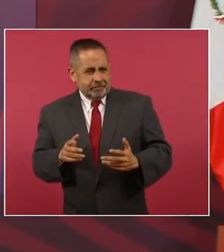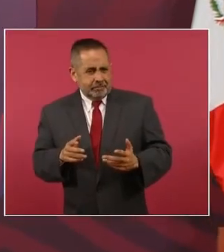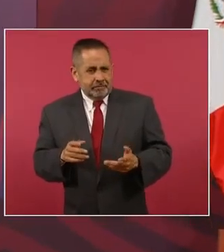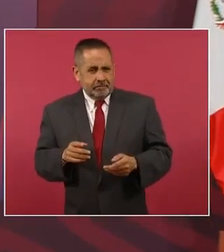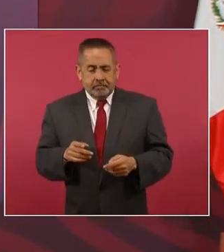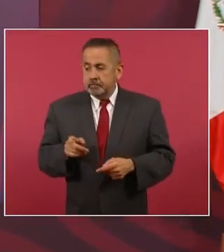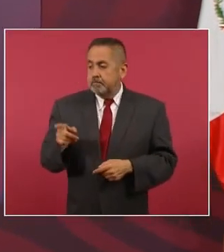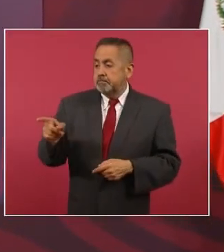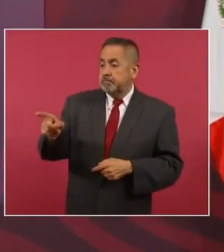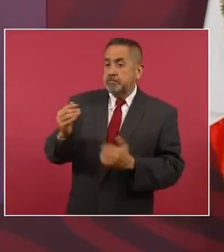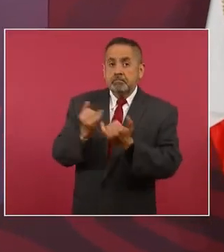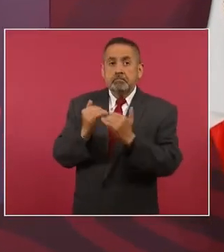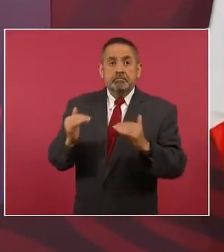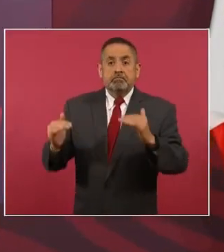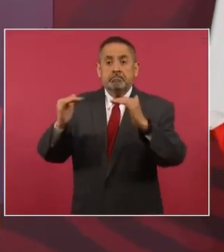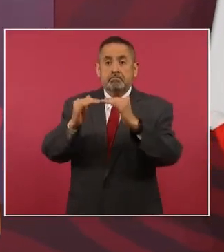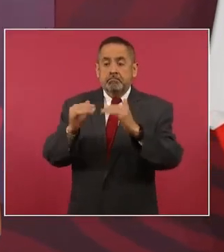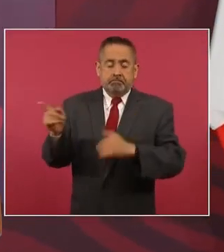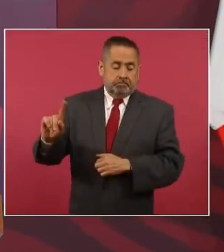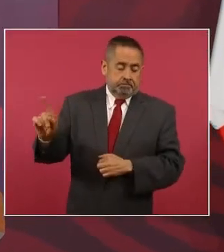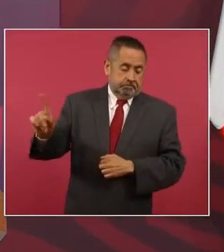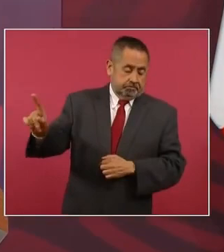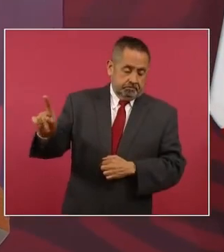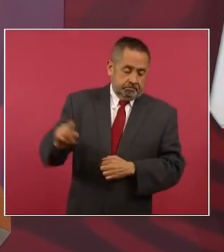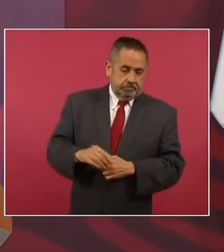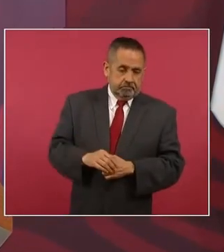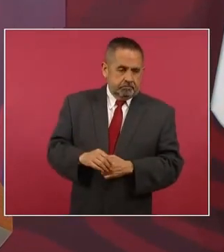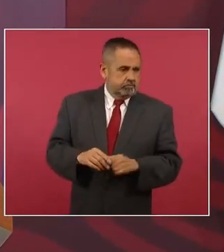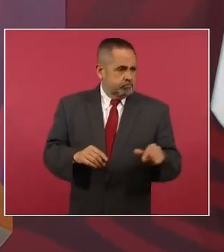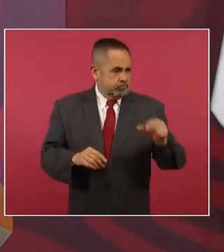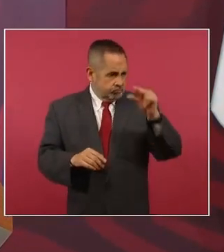equipararse al intelectual,